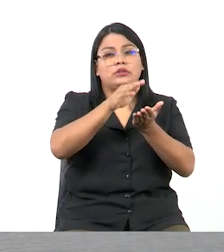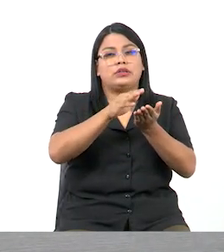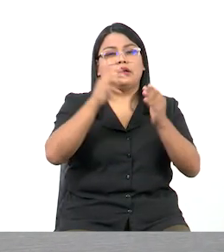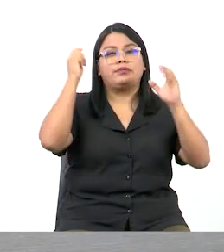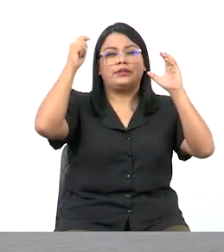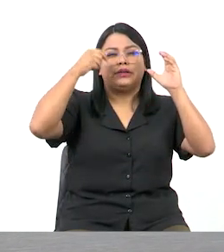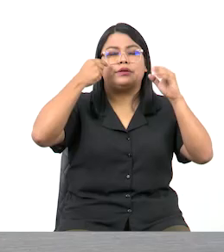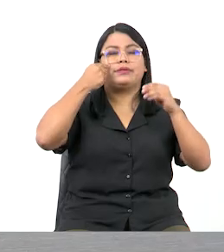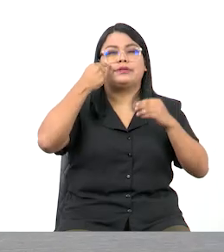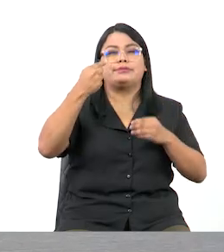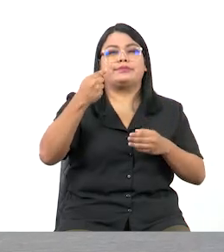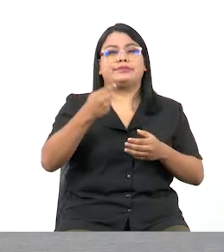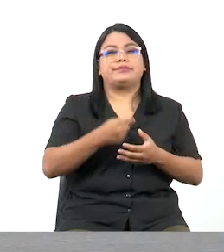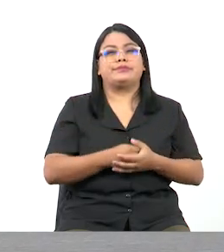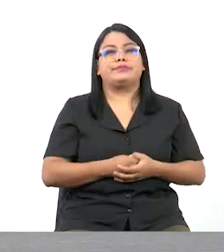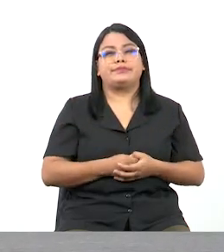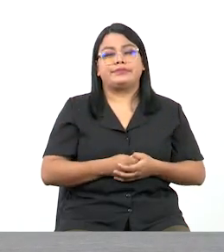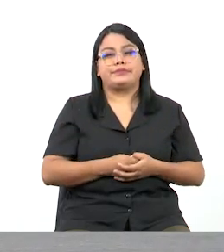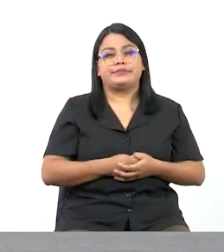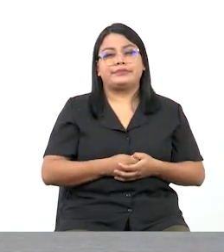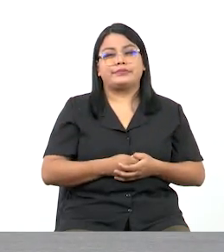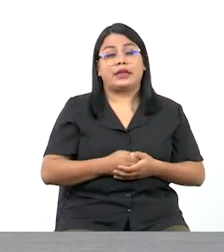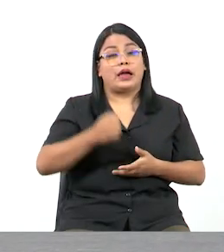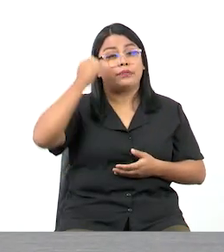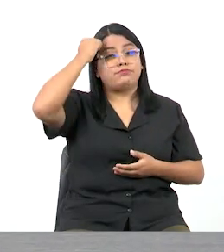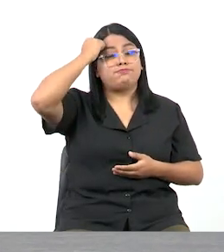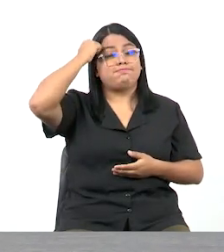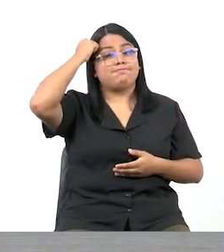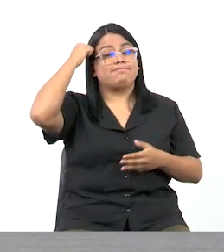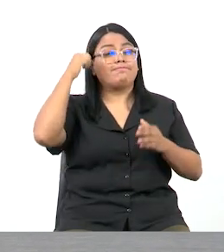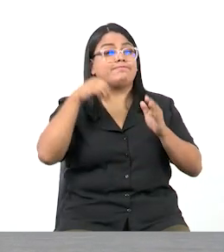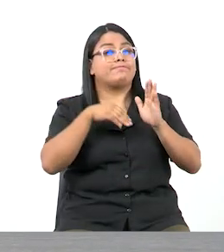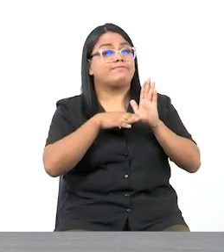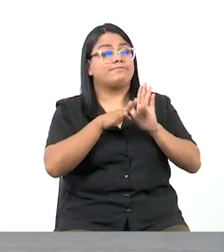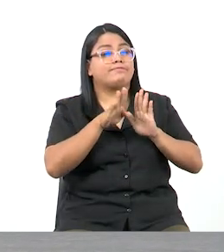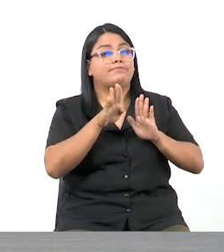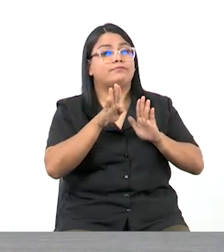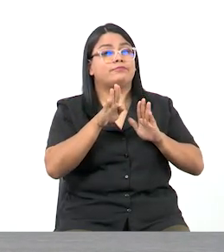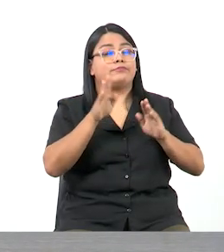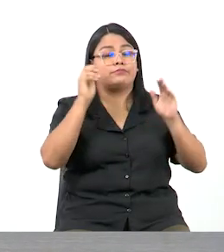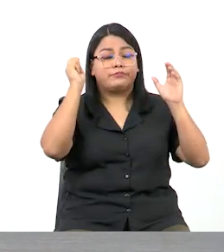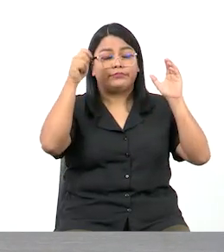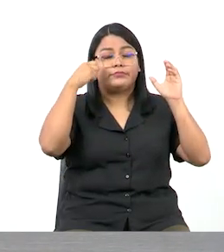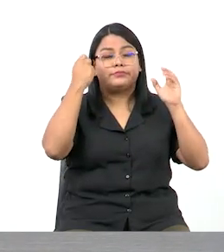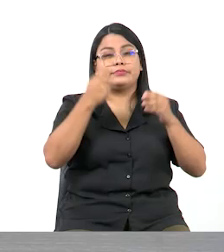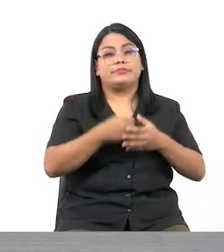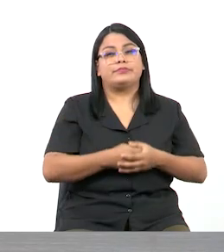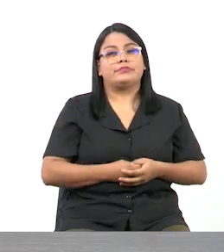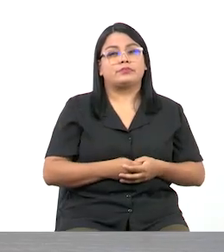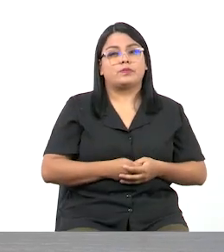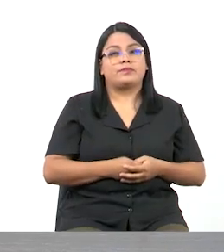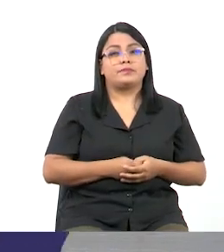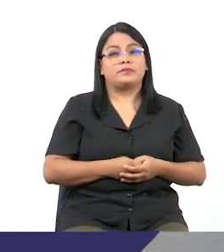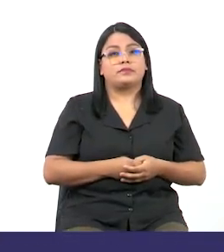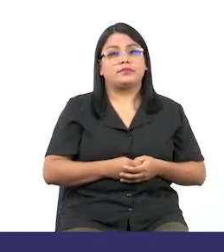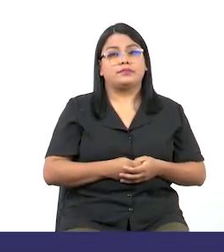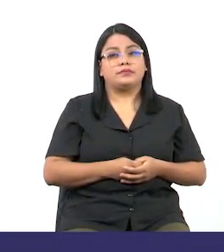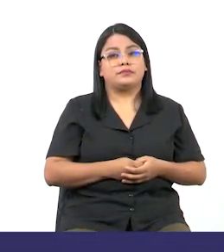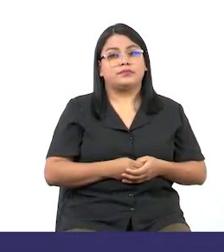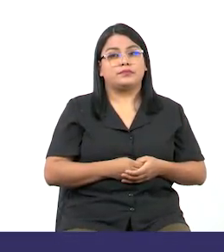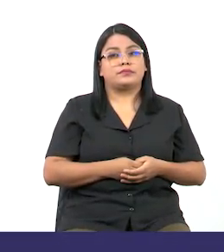de unidad. Me parece muy bien, Oliver. Entonces, aprendamos más acerca de las entradas de unidad en el siguiente bloque.